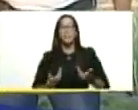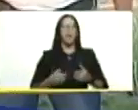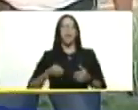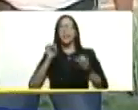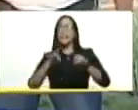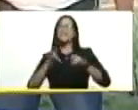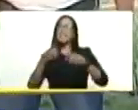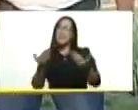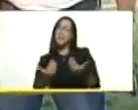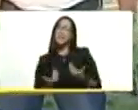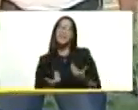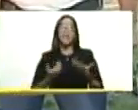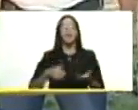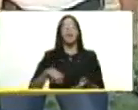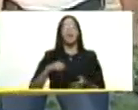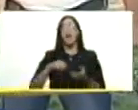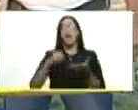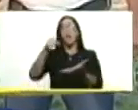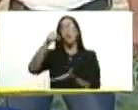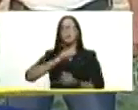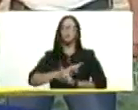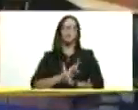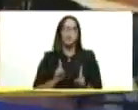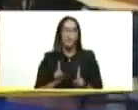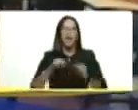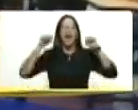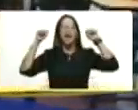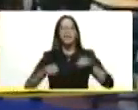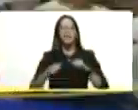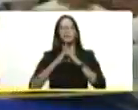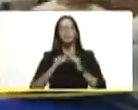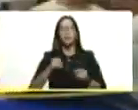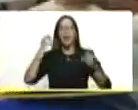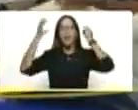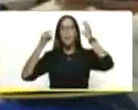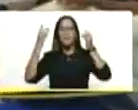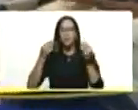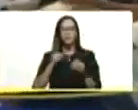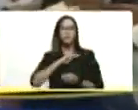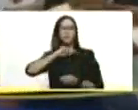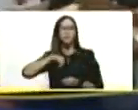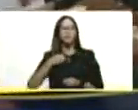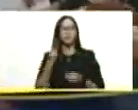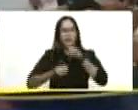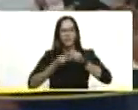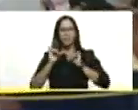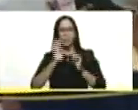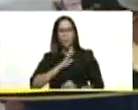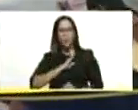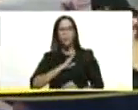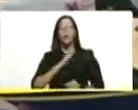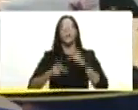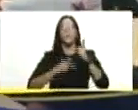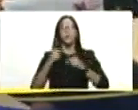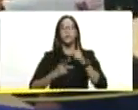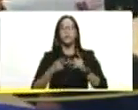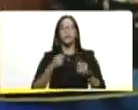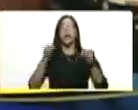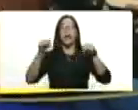Presidente, deme el abono, sino con la creatividad, con todo el potencial que tengamos, nosotros podamos producir, es lo que estamos haciendo aquí. En este